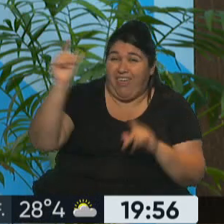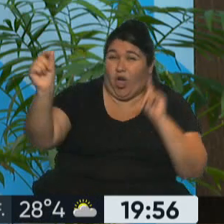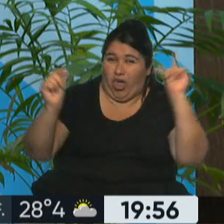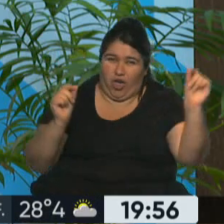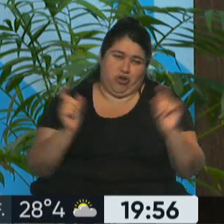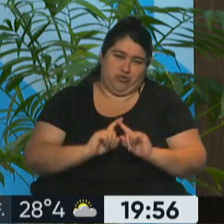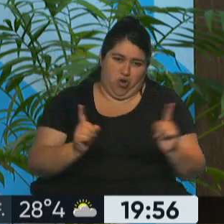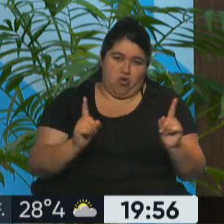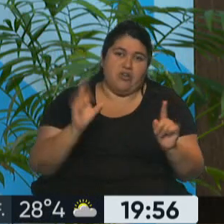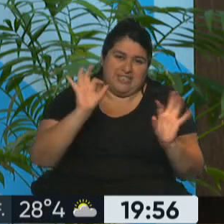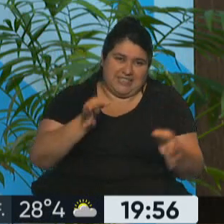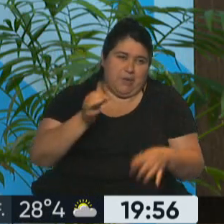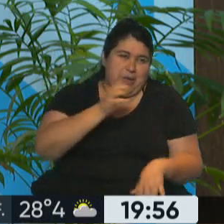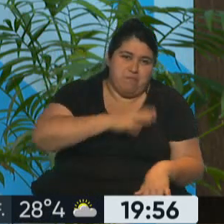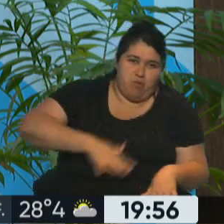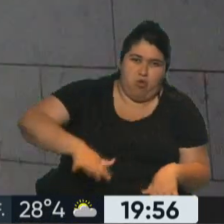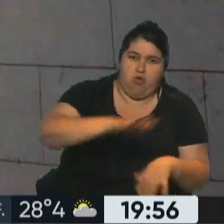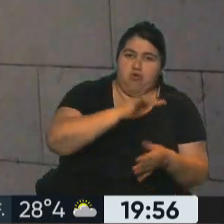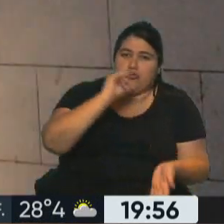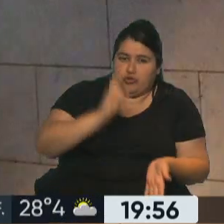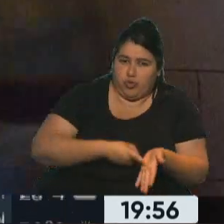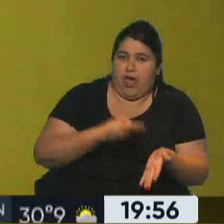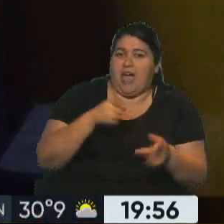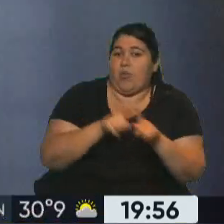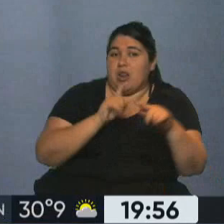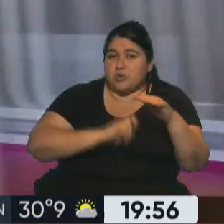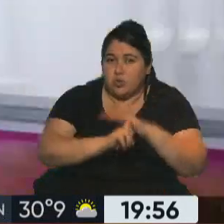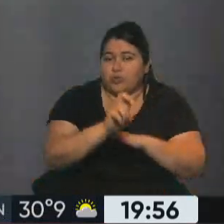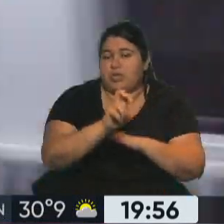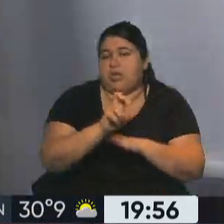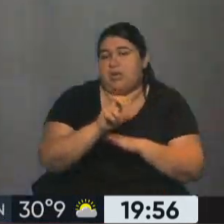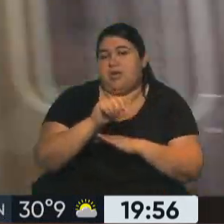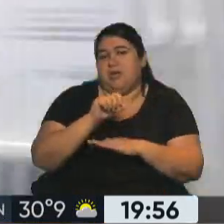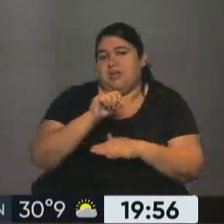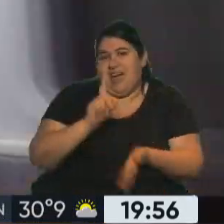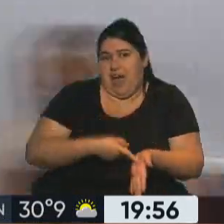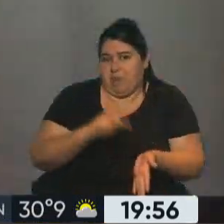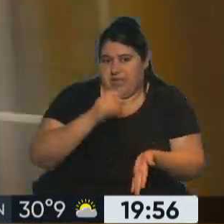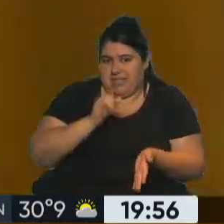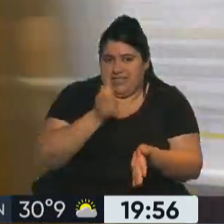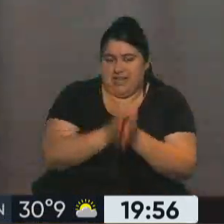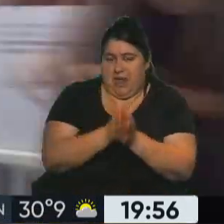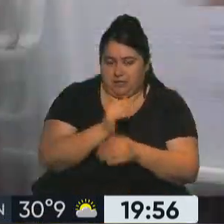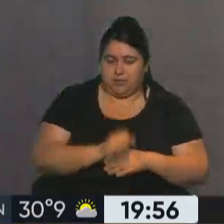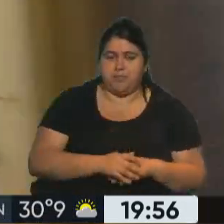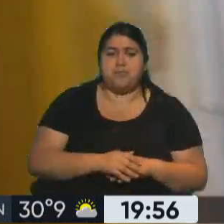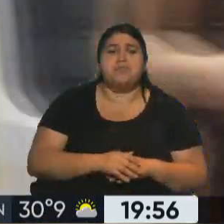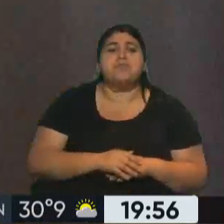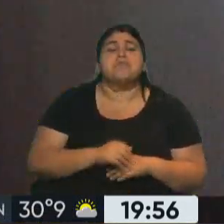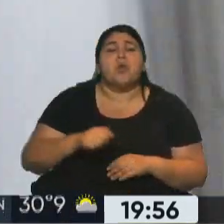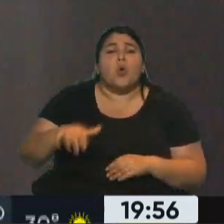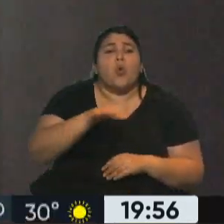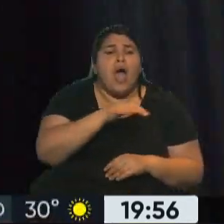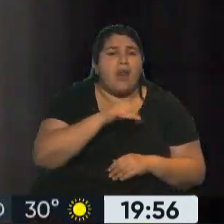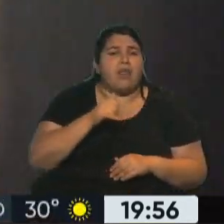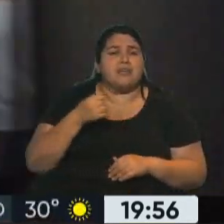Estimamos que Ciudad Autónoma ha hecho lo propio, lo mismo con el subte en CABA. También aplica a aquellas jurisdicciones que adhieran a